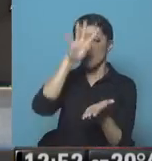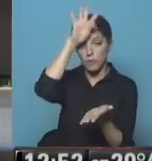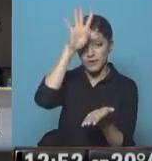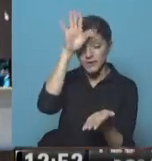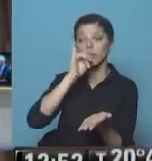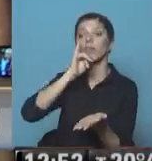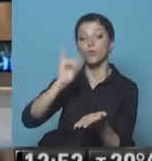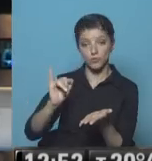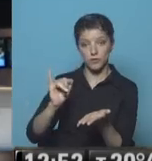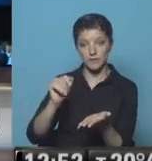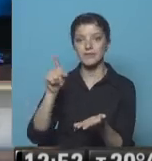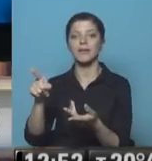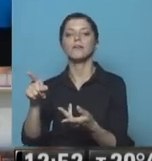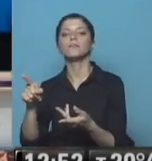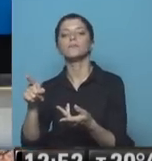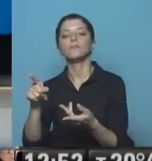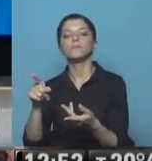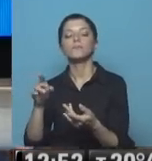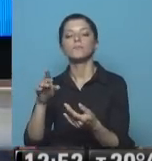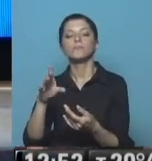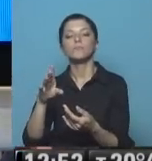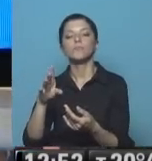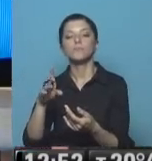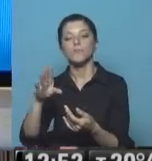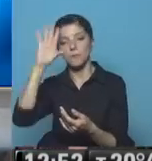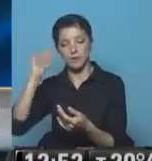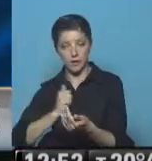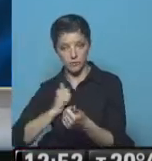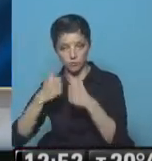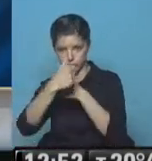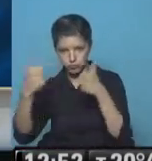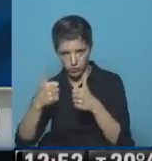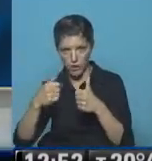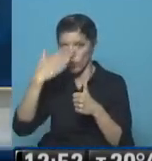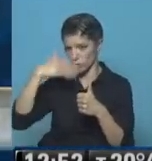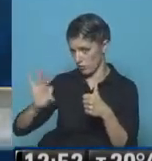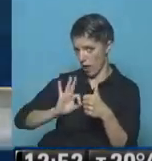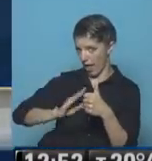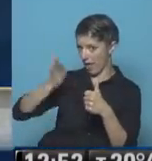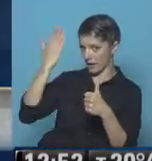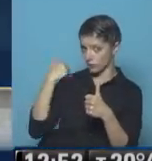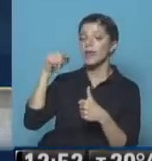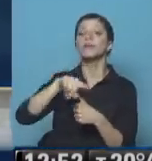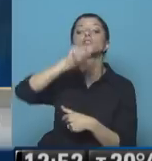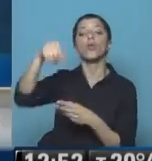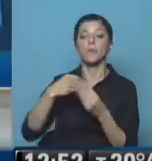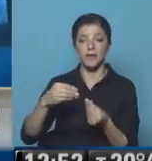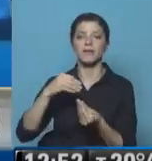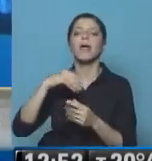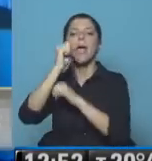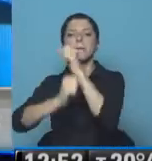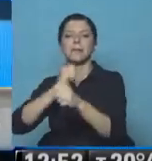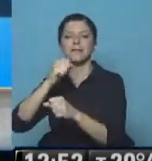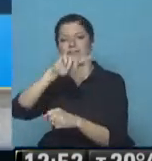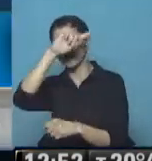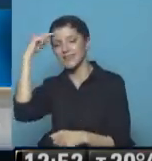una remilitarización de Guatemala en los últimos años. Y esto de la mano de las inversiones de muchas empresas